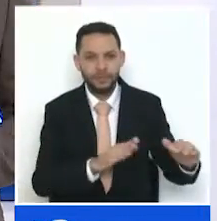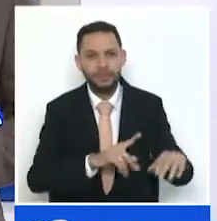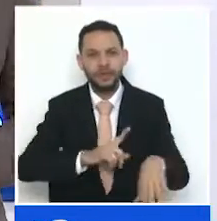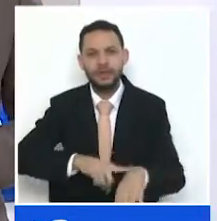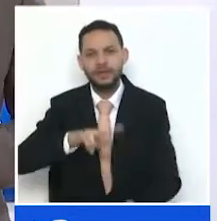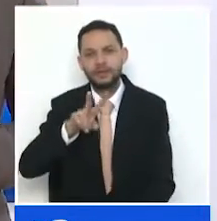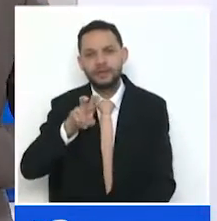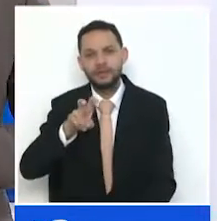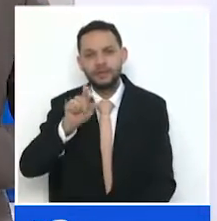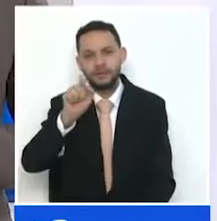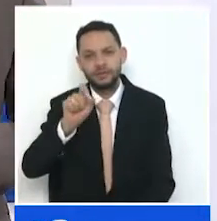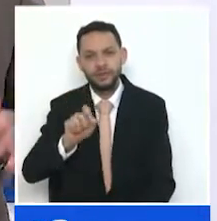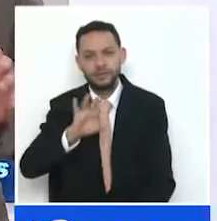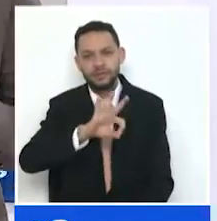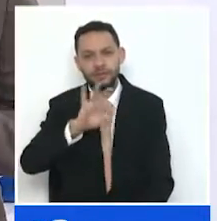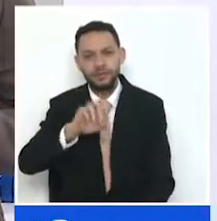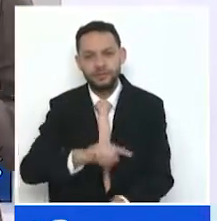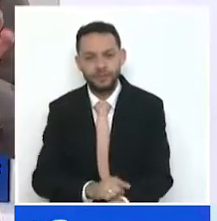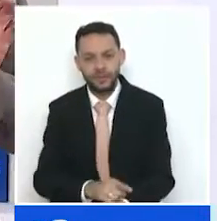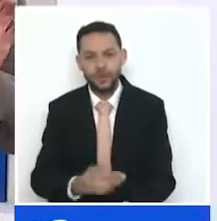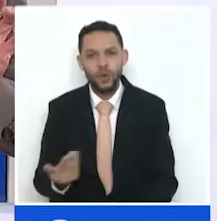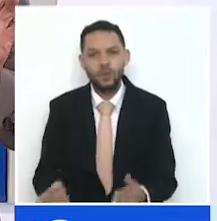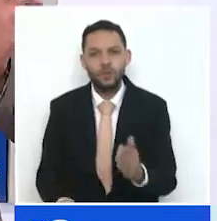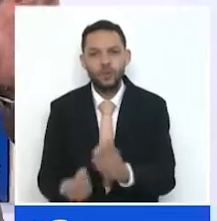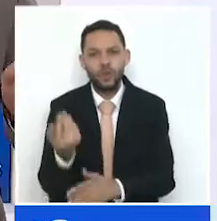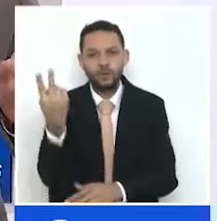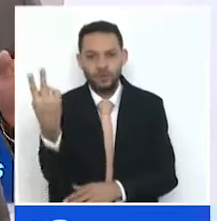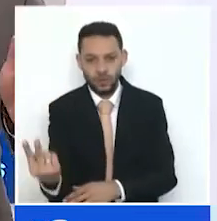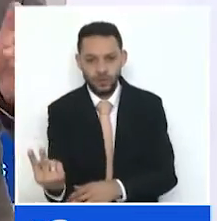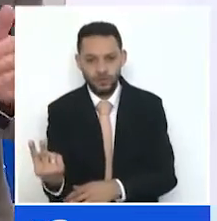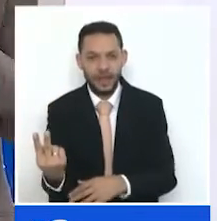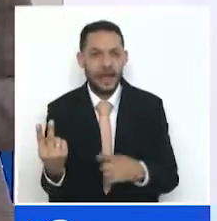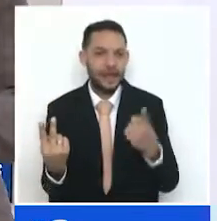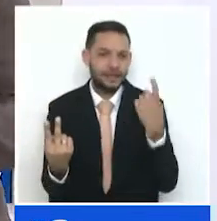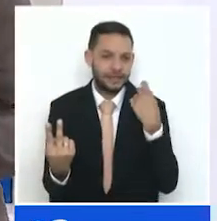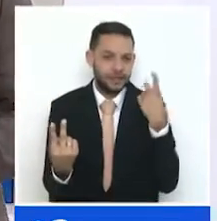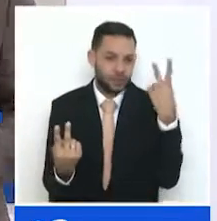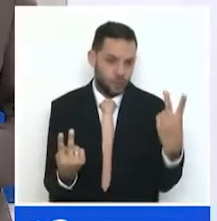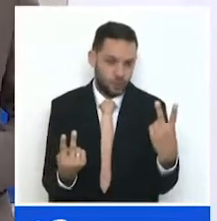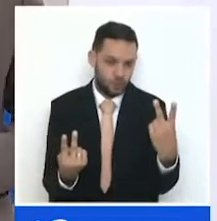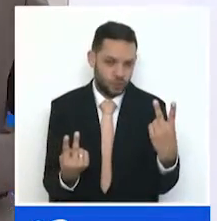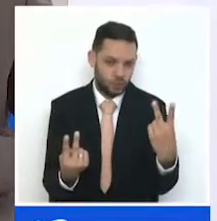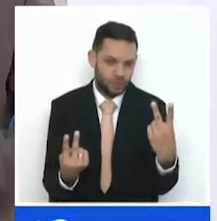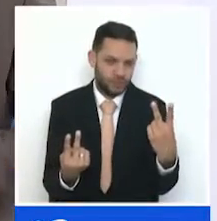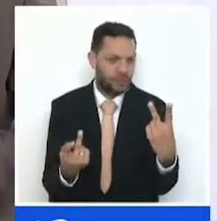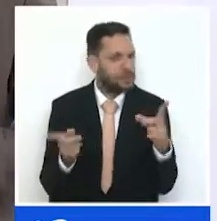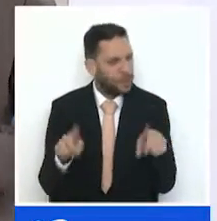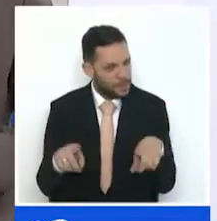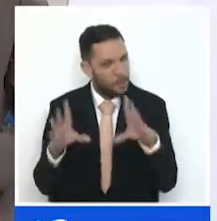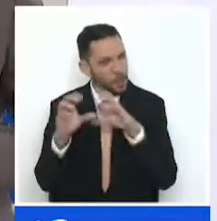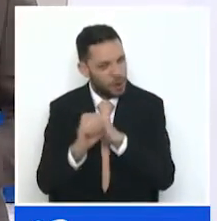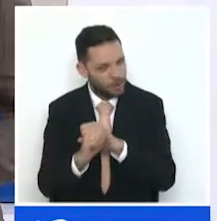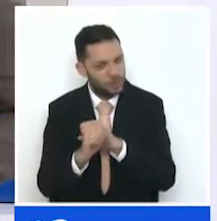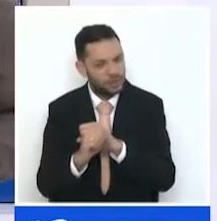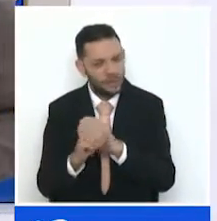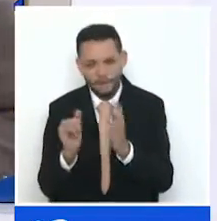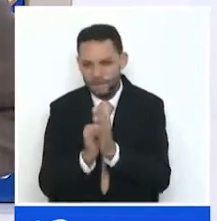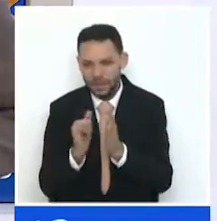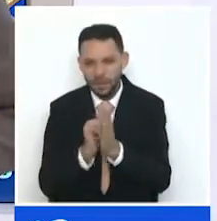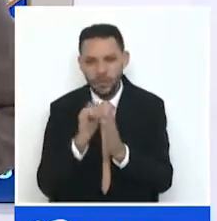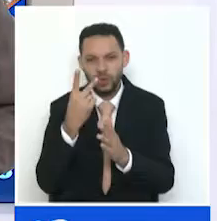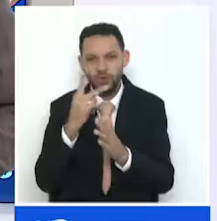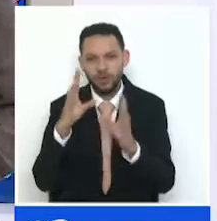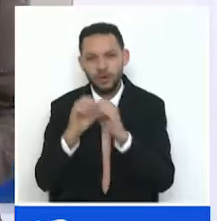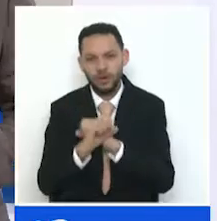7:38 minutos, Once Caldas anunció 2 nuevos jugadores, anoche les alcanzamos a dar 2 y anoche sobre la medianoche anunciaron la llegada de Brian